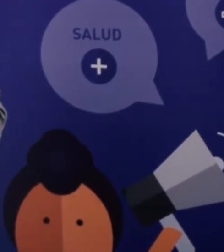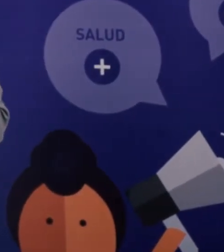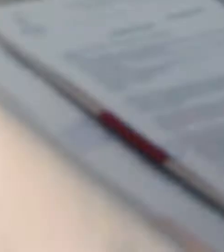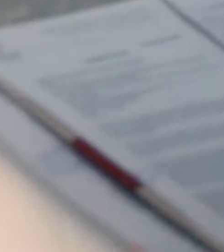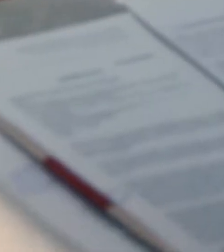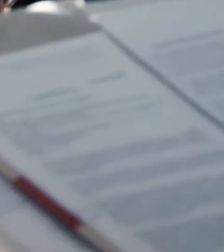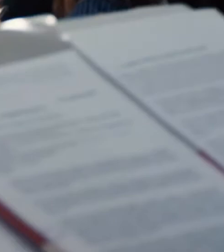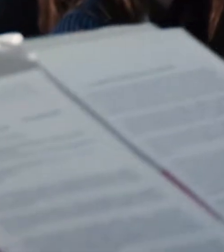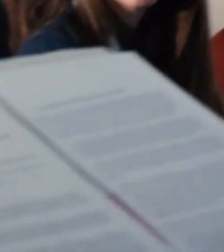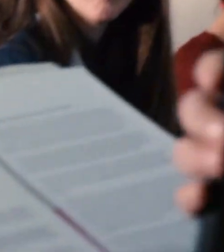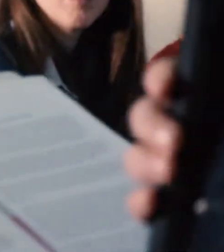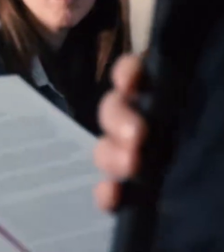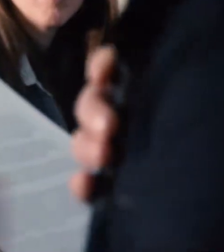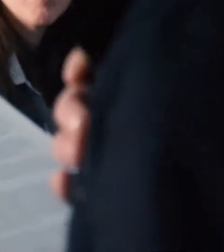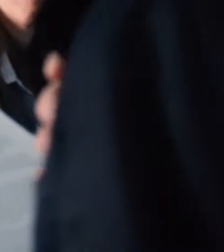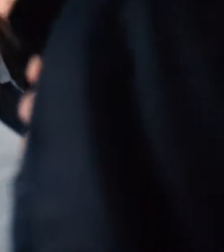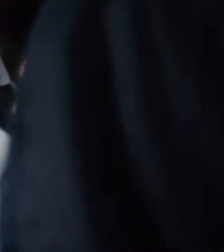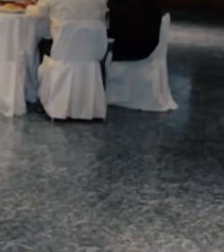invitados.